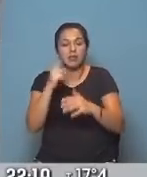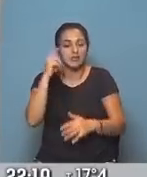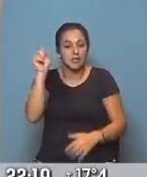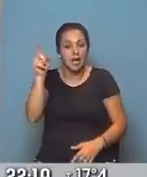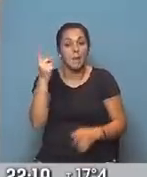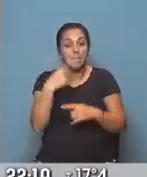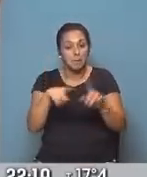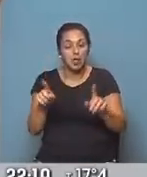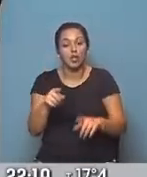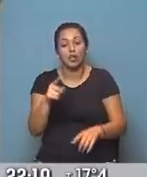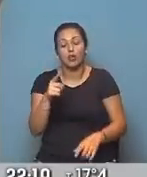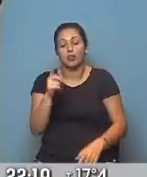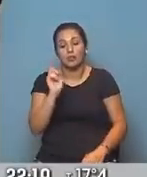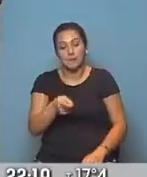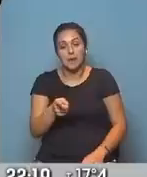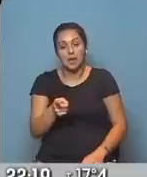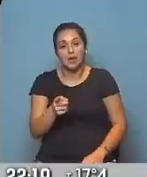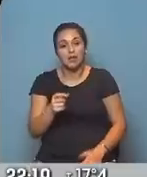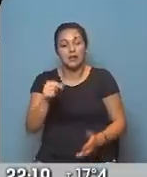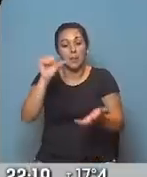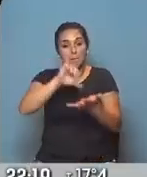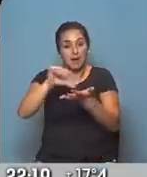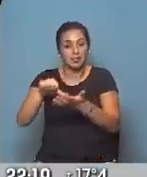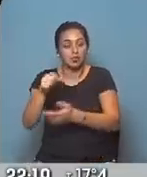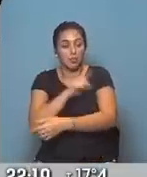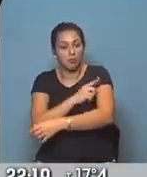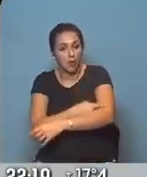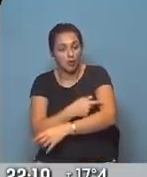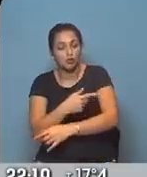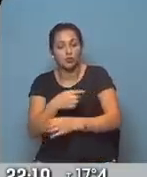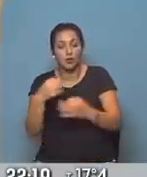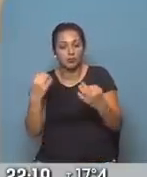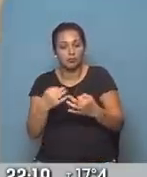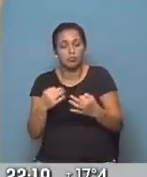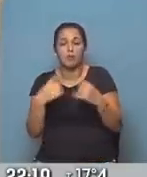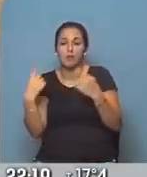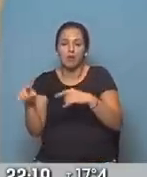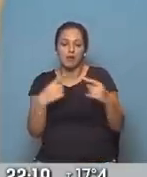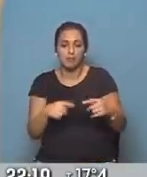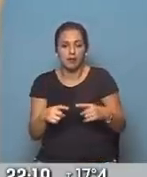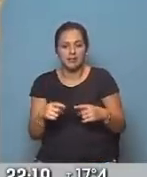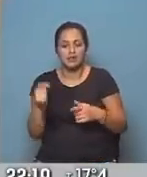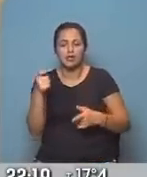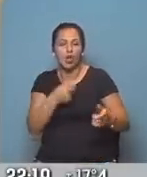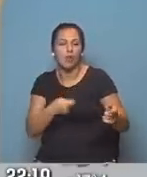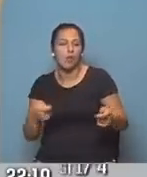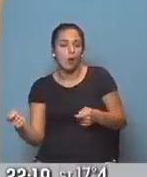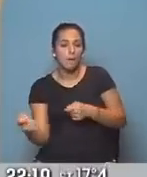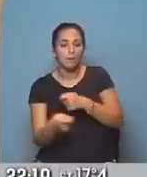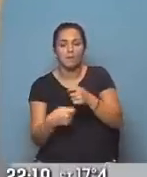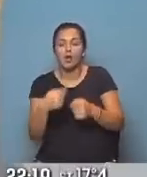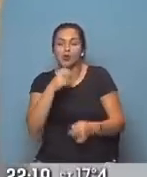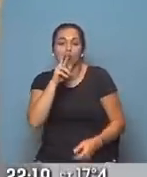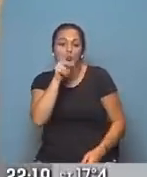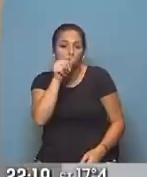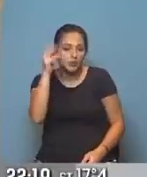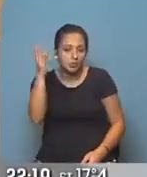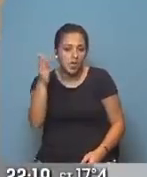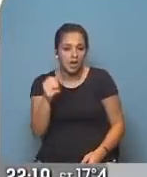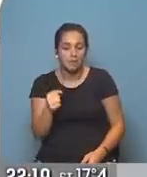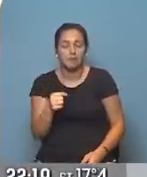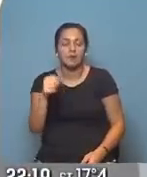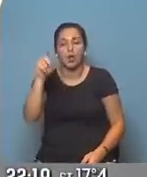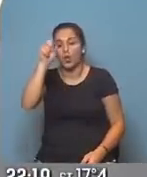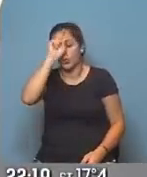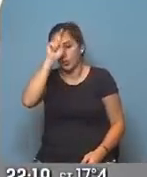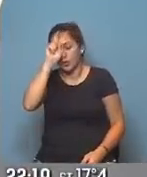mismo tiempo son líderes de países muy poderosos, son países por diferentes motivos estratégicos, digamos, ¿no? Rusia porque es Rusia, Turquía